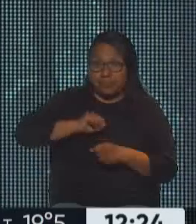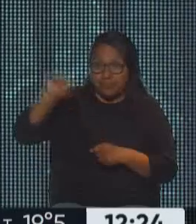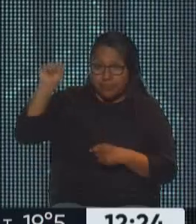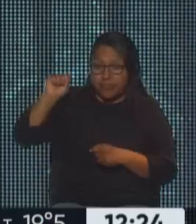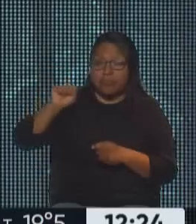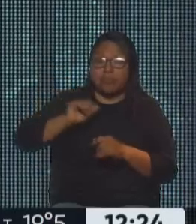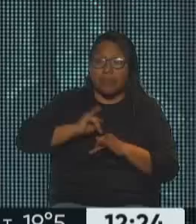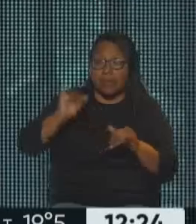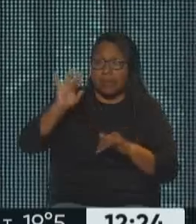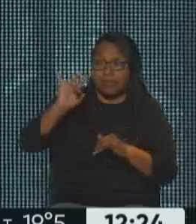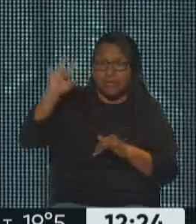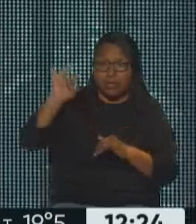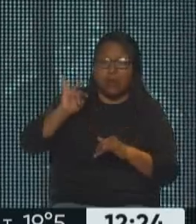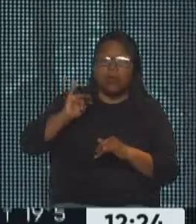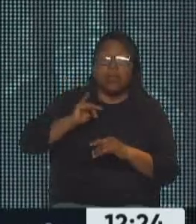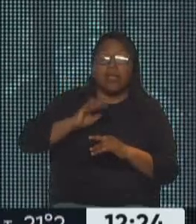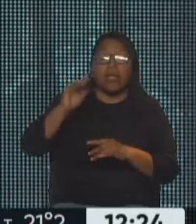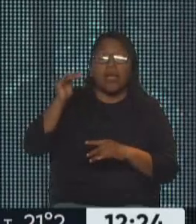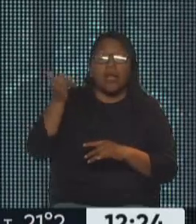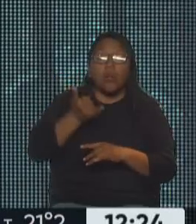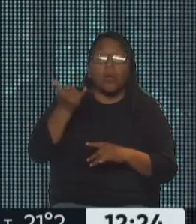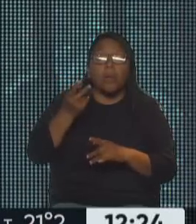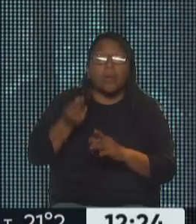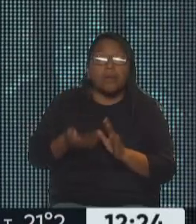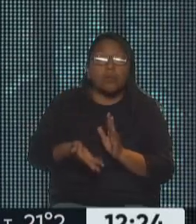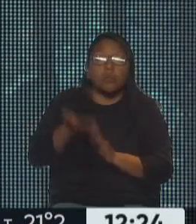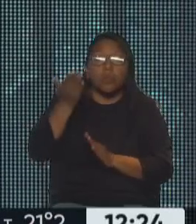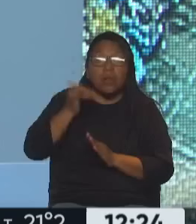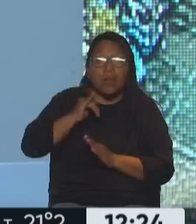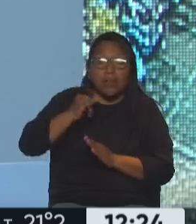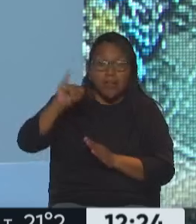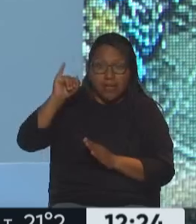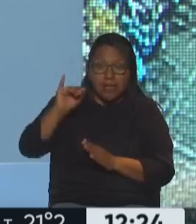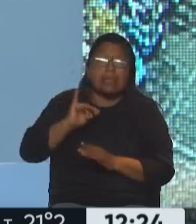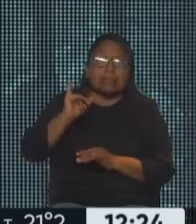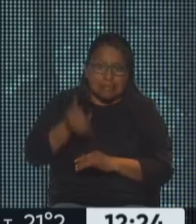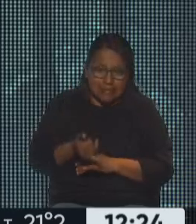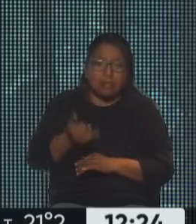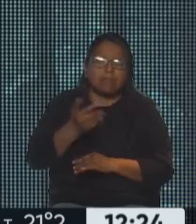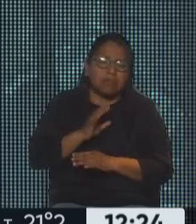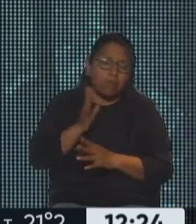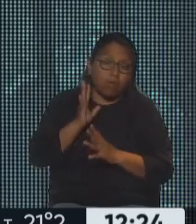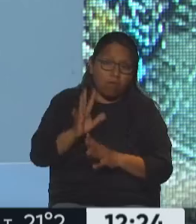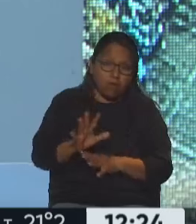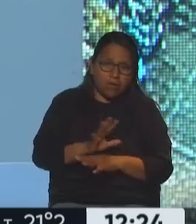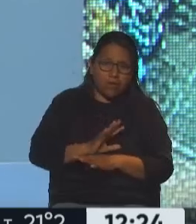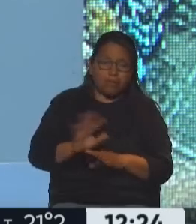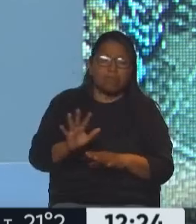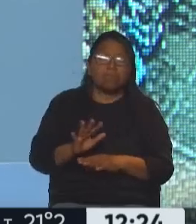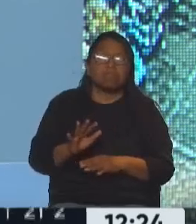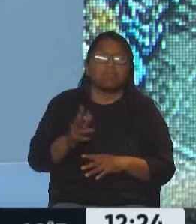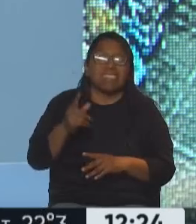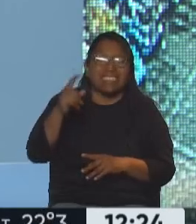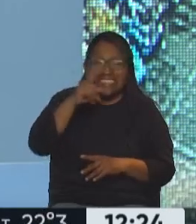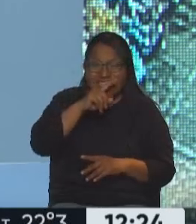este miércoles, el jueves, seguramente el Banco Central iba a subir la tasa de interés y ocurrió. Y fuerte. Y fuerte, claro. Ocurrió y fuerte. Subió